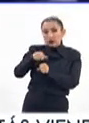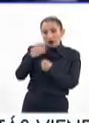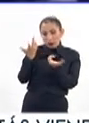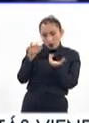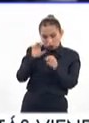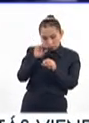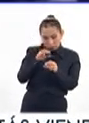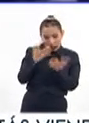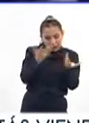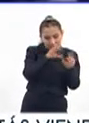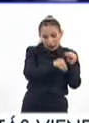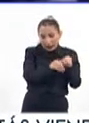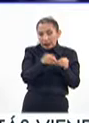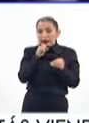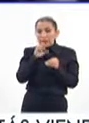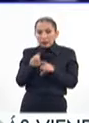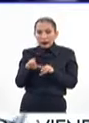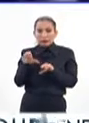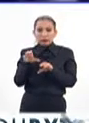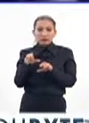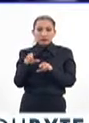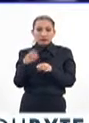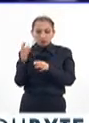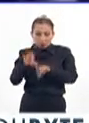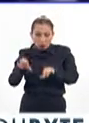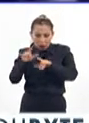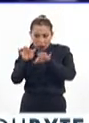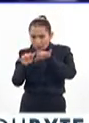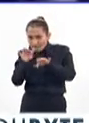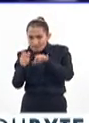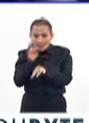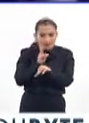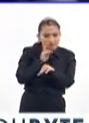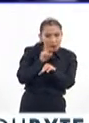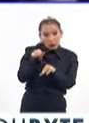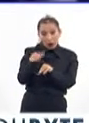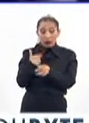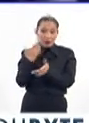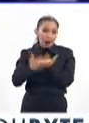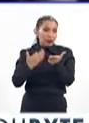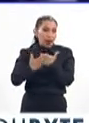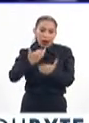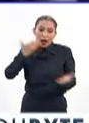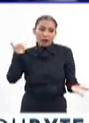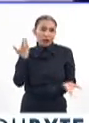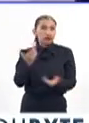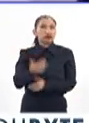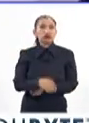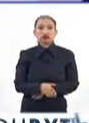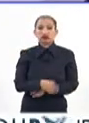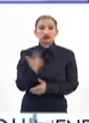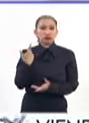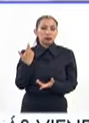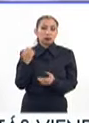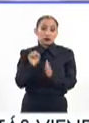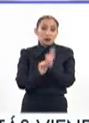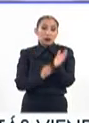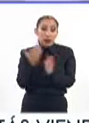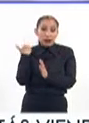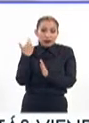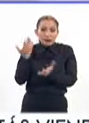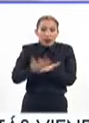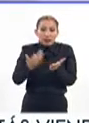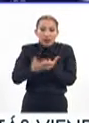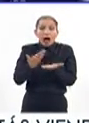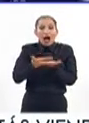práctica física como en la práctica digital, porque era algo que nos hacía falta desde el semestre pasado